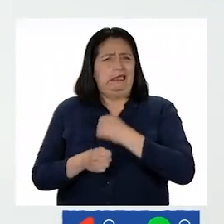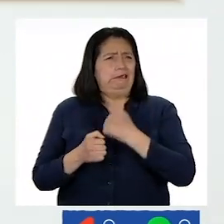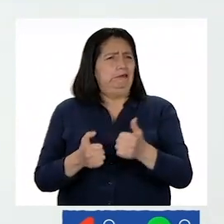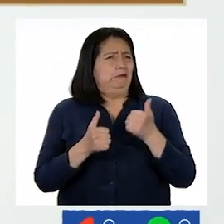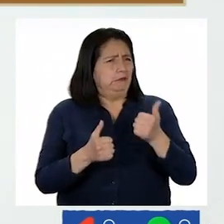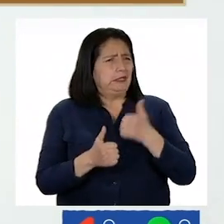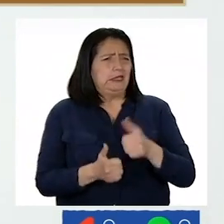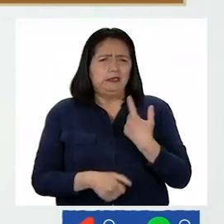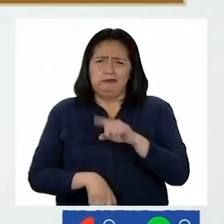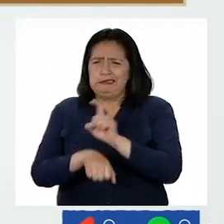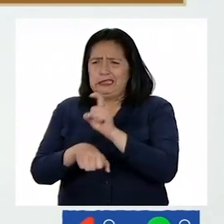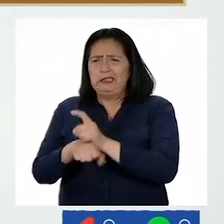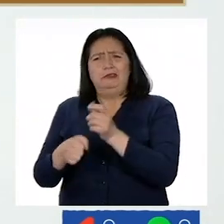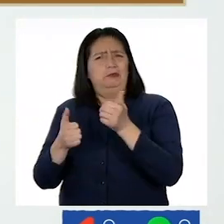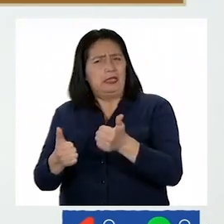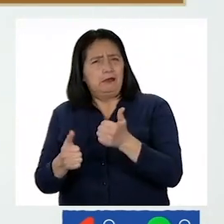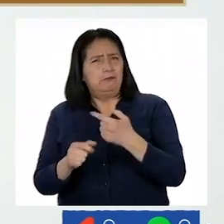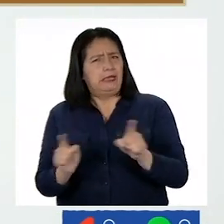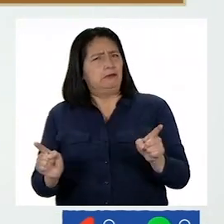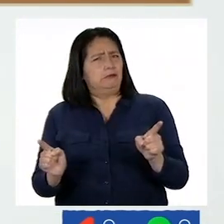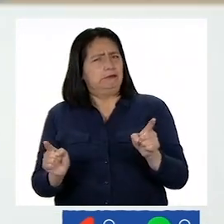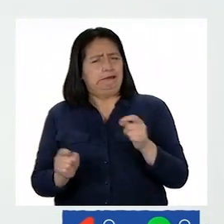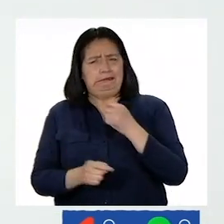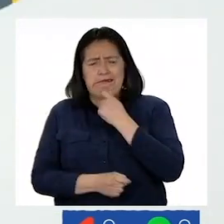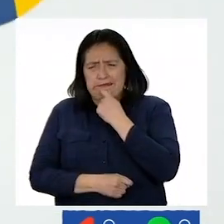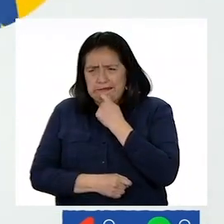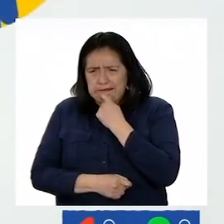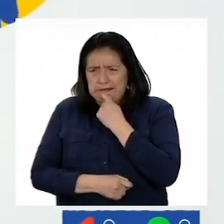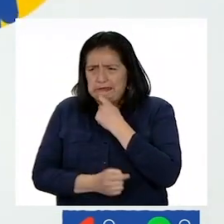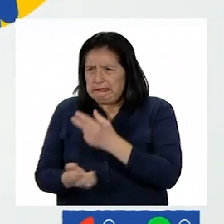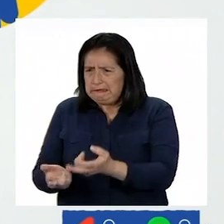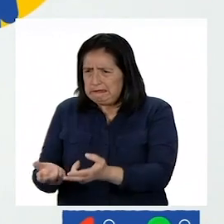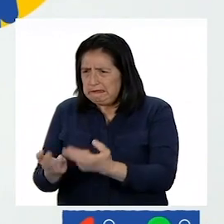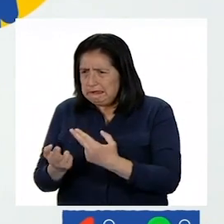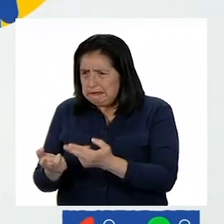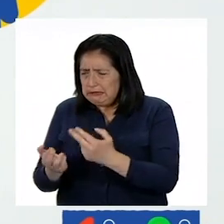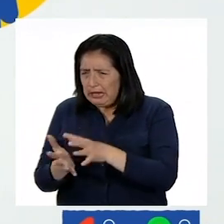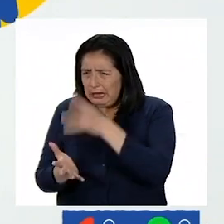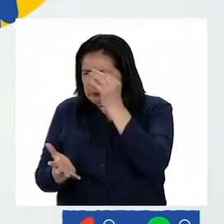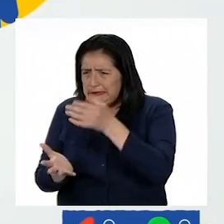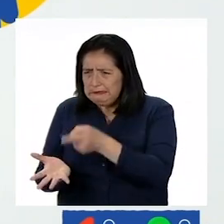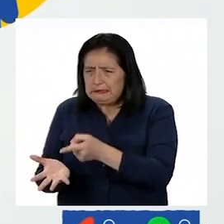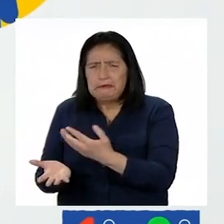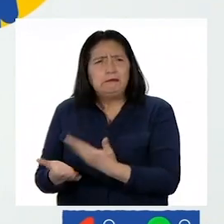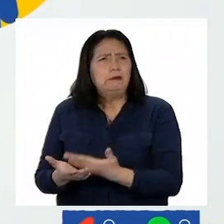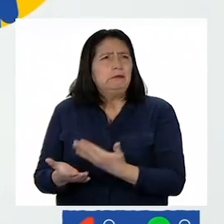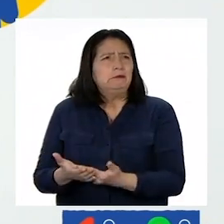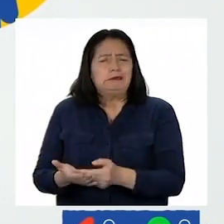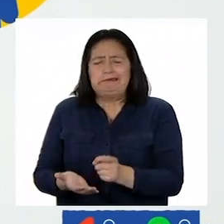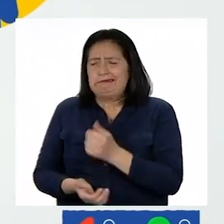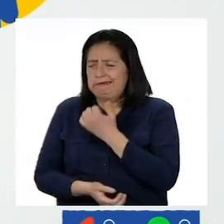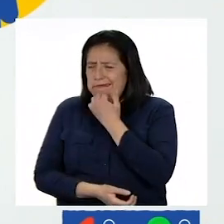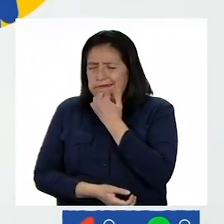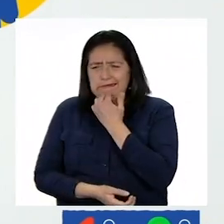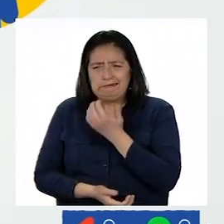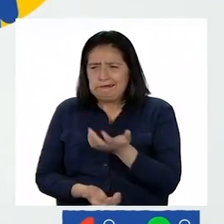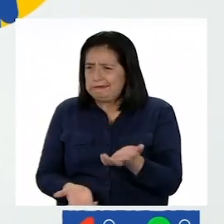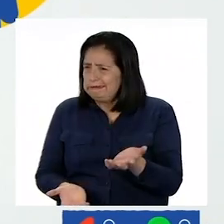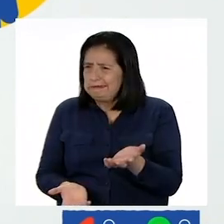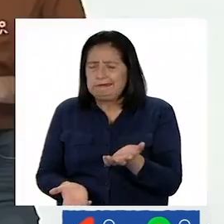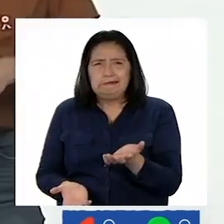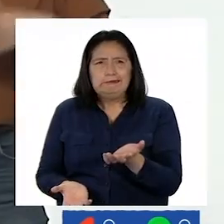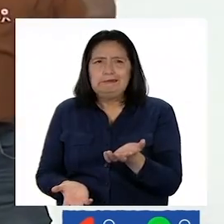muy bien con sus estudiantes. Sin embargo, el resultado de los aprendizajes le demostraba que algo no iba